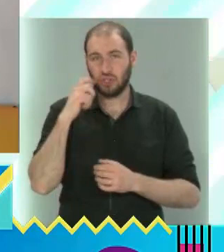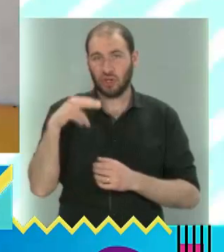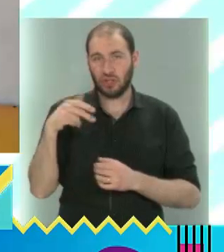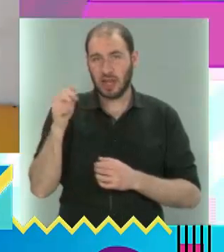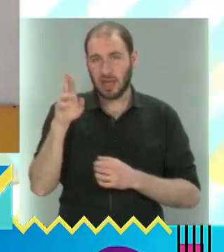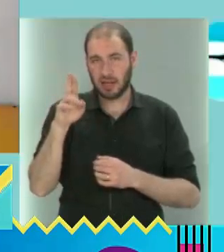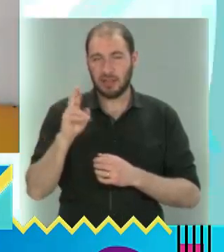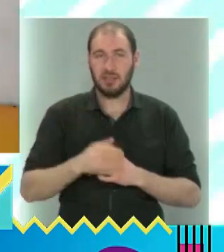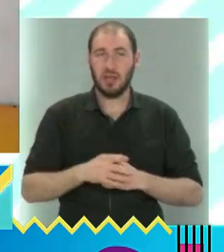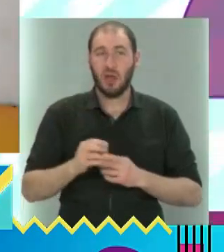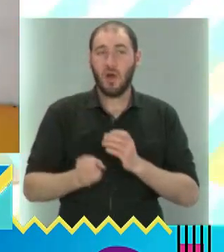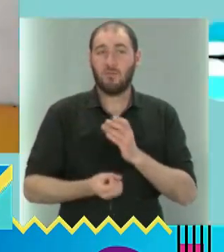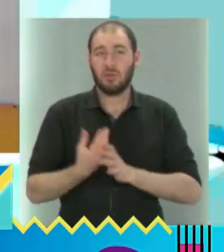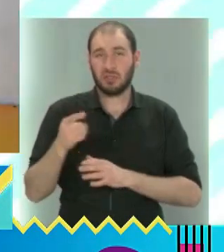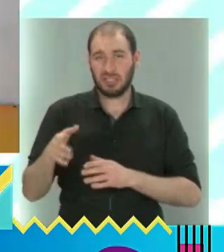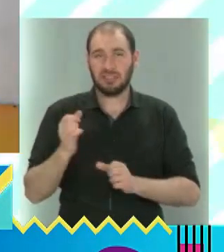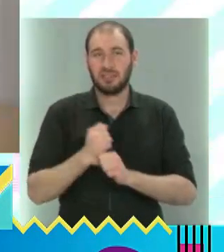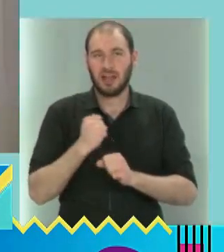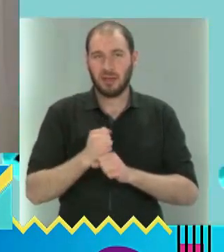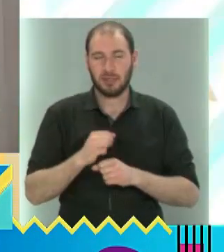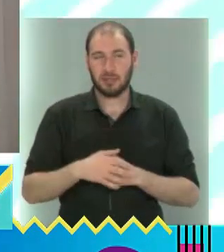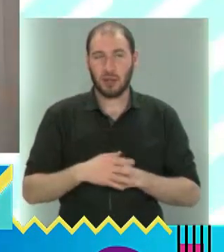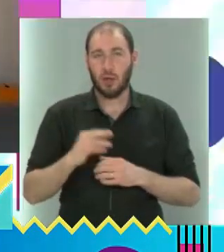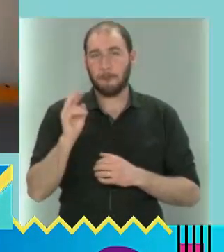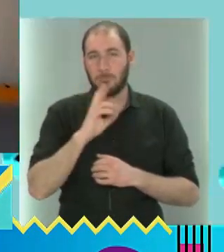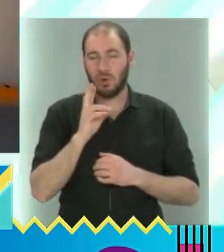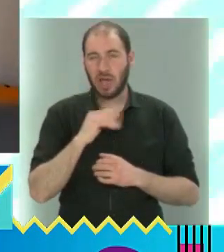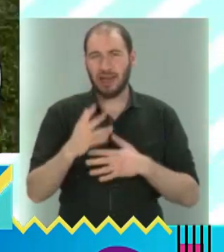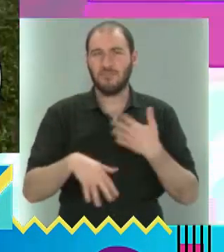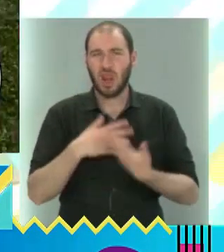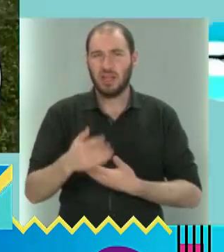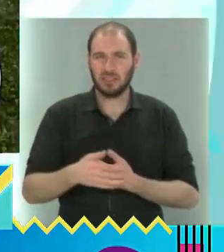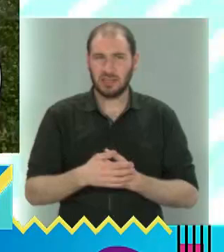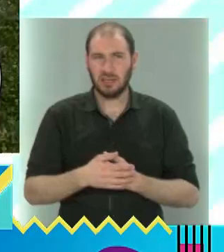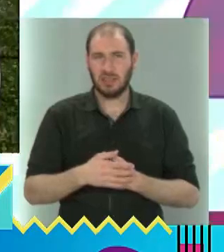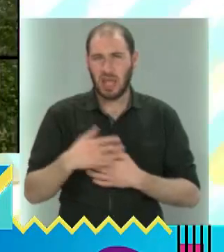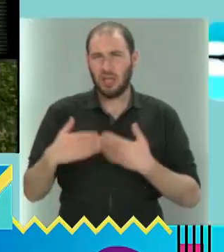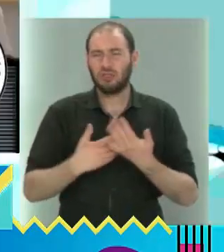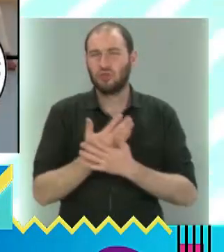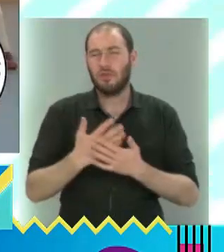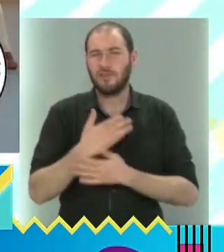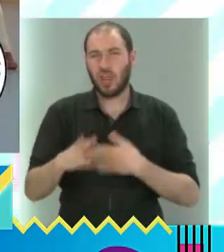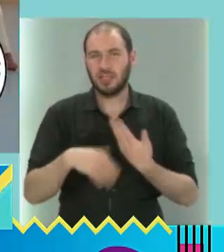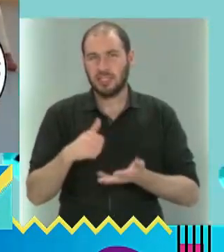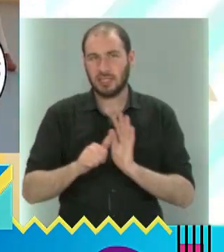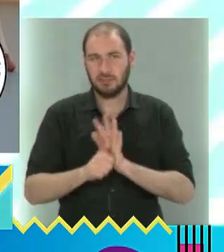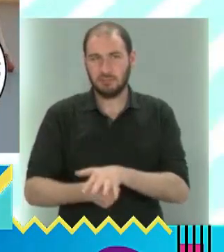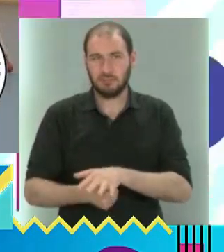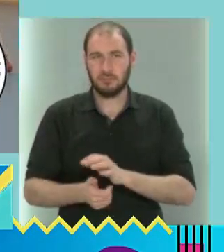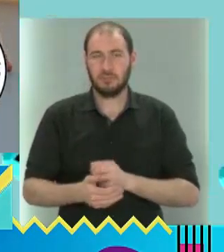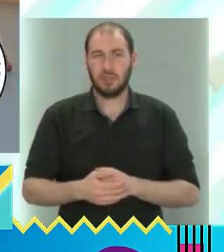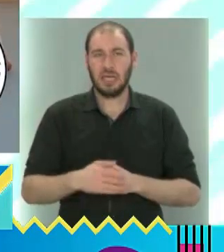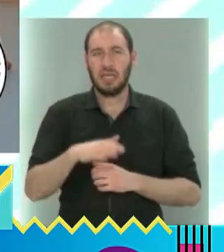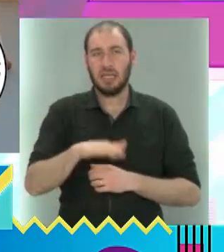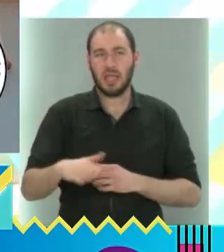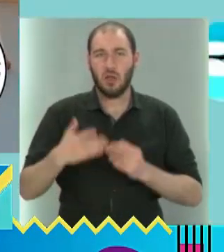Fundación Accionar trabaja con mujeres con violencia, que sufren la violencia de género, uh-huh. y